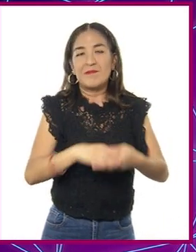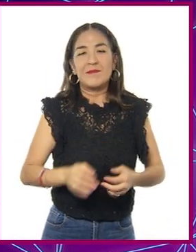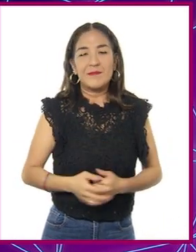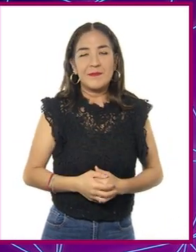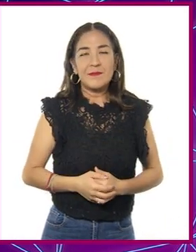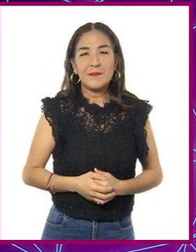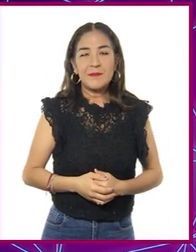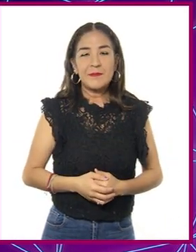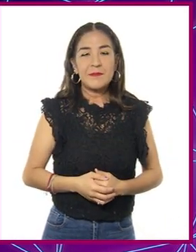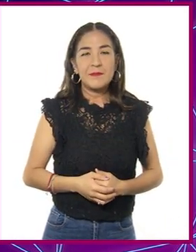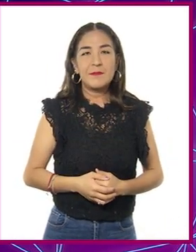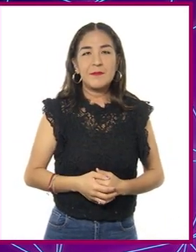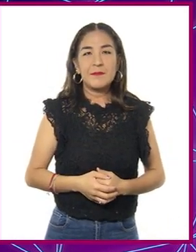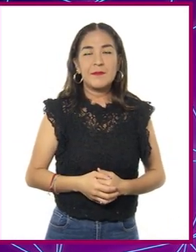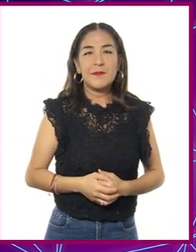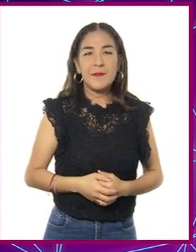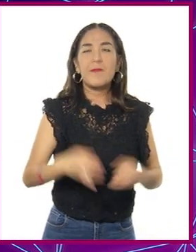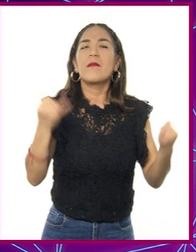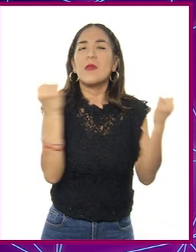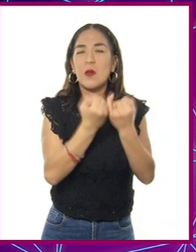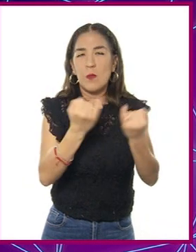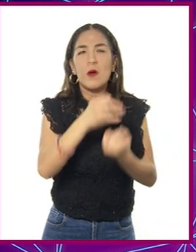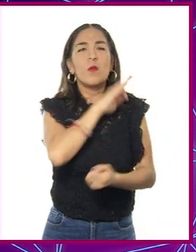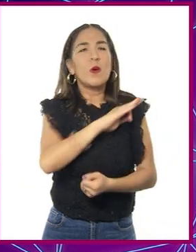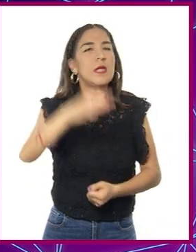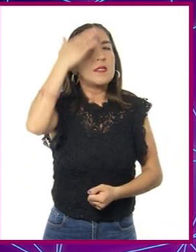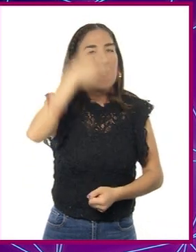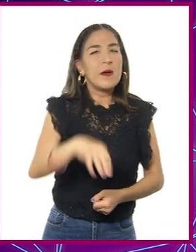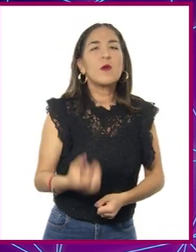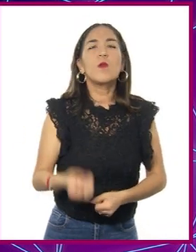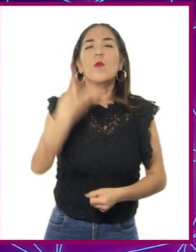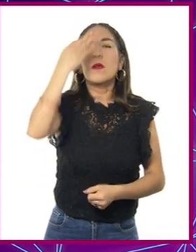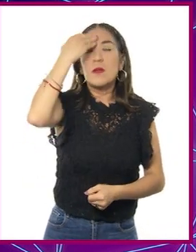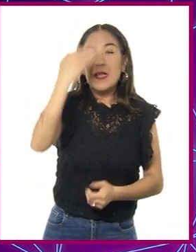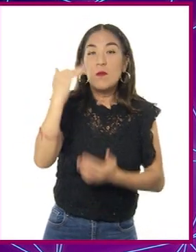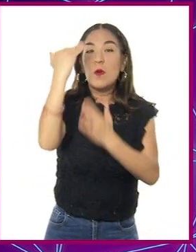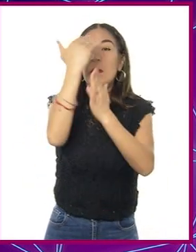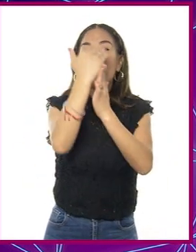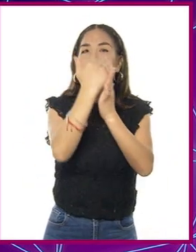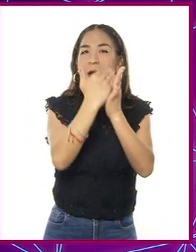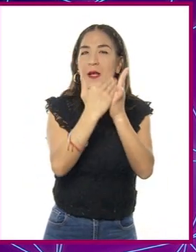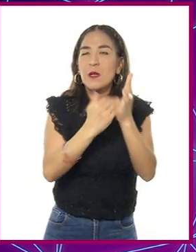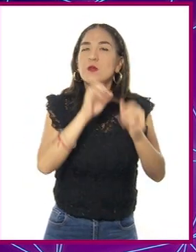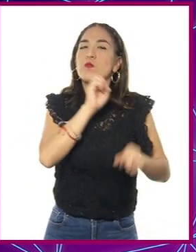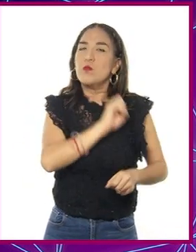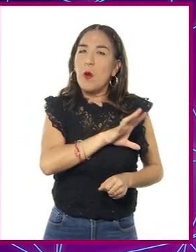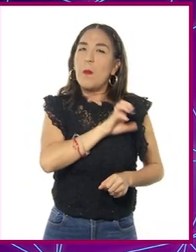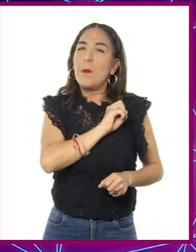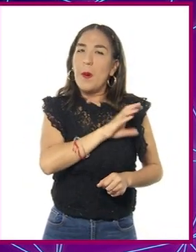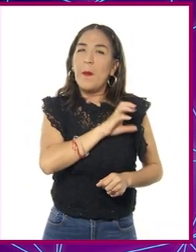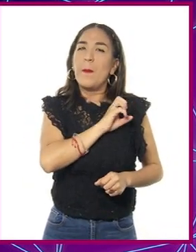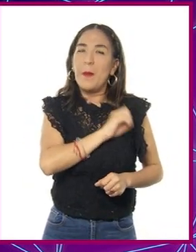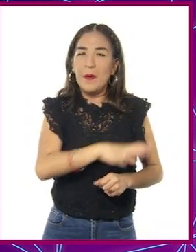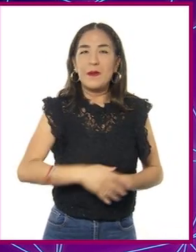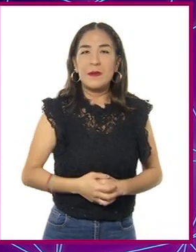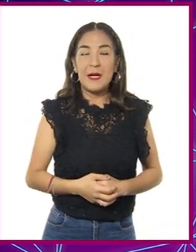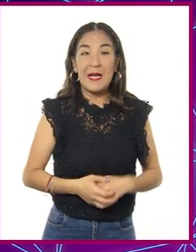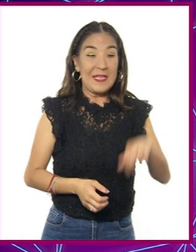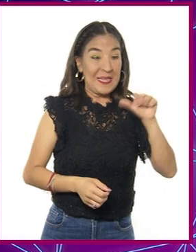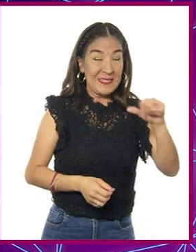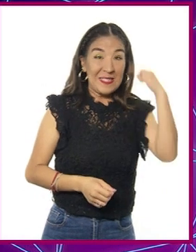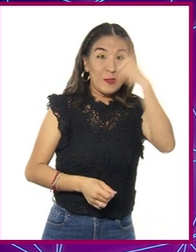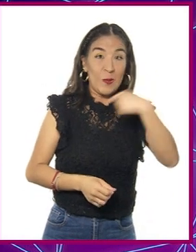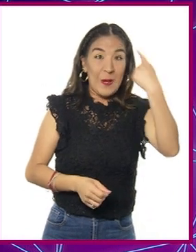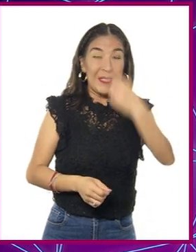Así también se puede saber durante qué periodos disminuyó su presión. durante las primeras 16 horas